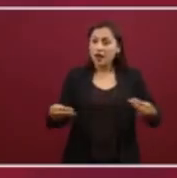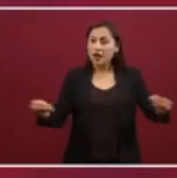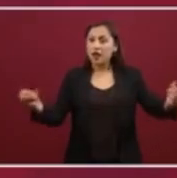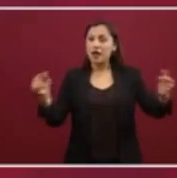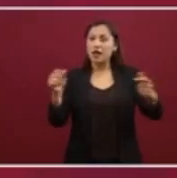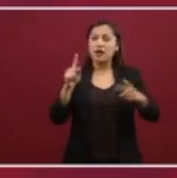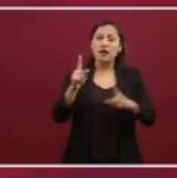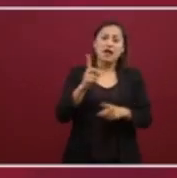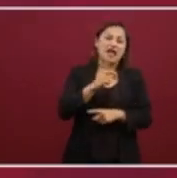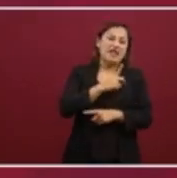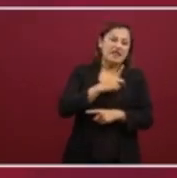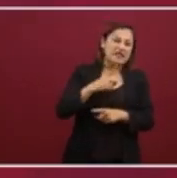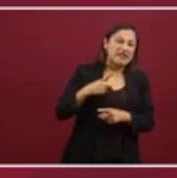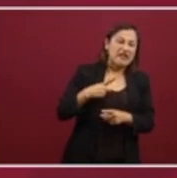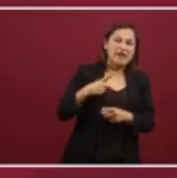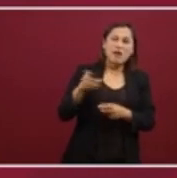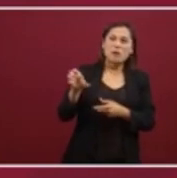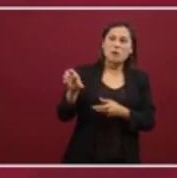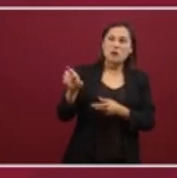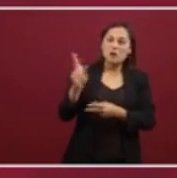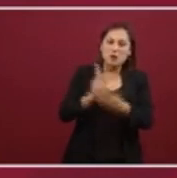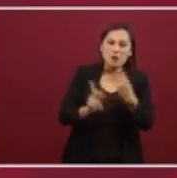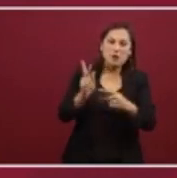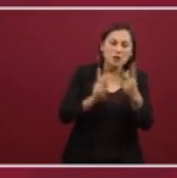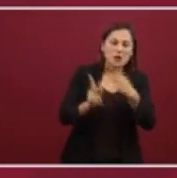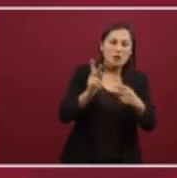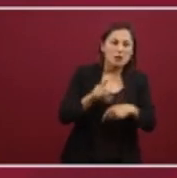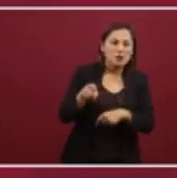endeudamiento de Pemex. ¿Dónde estaban?